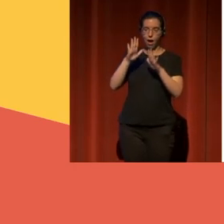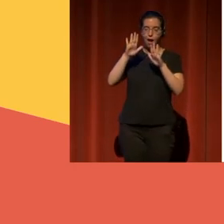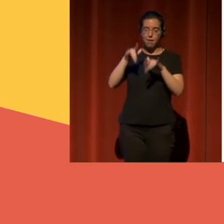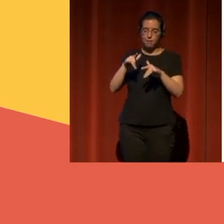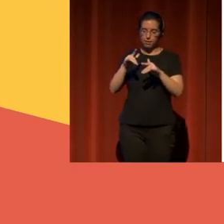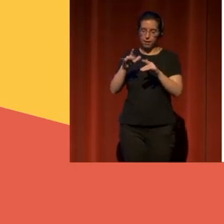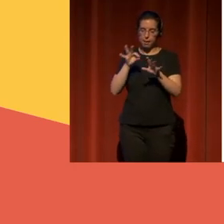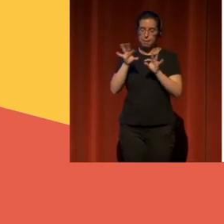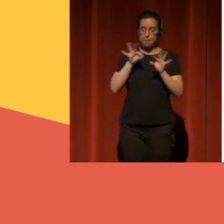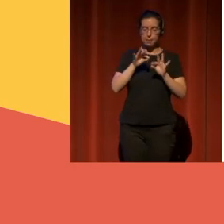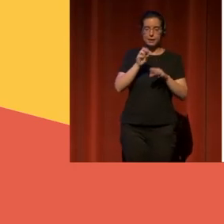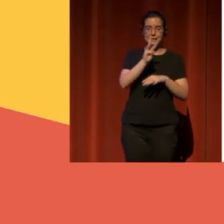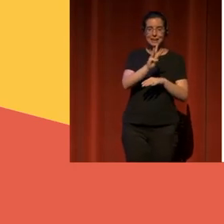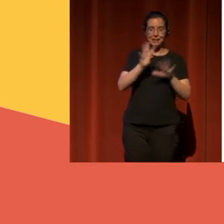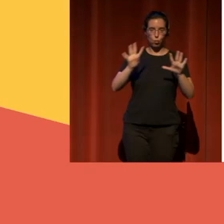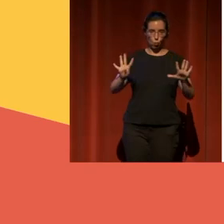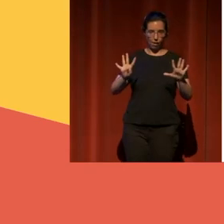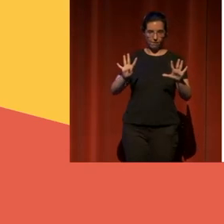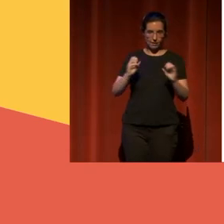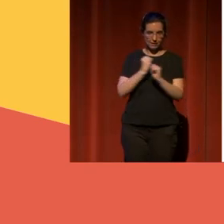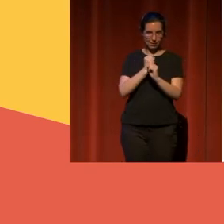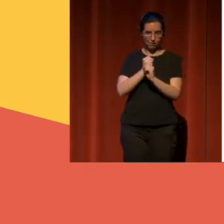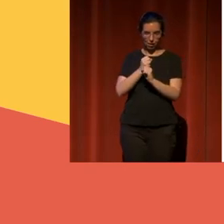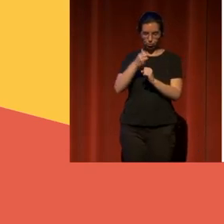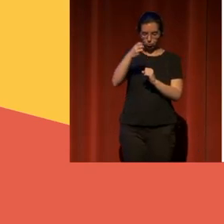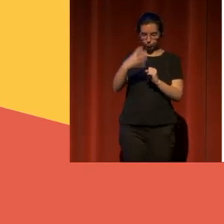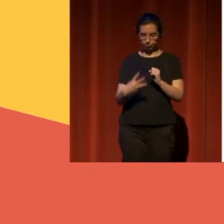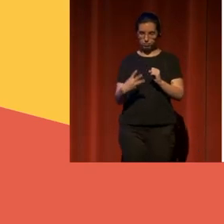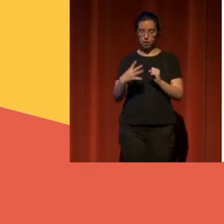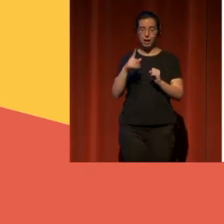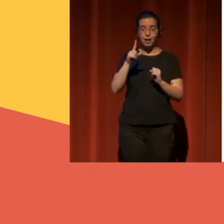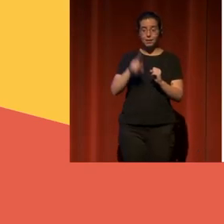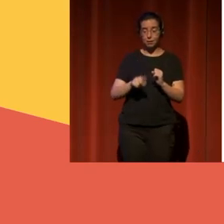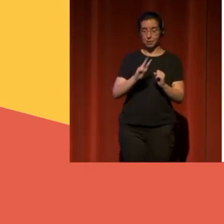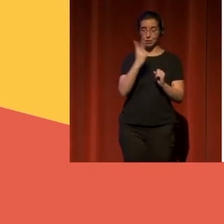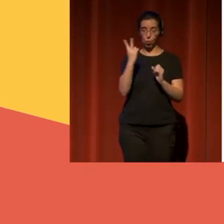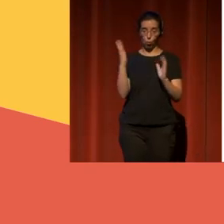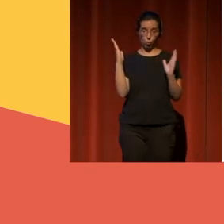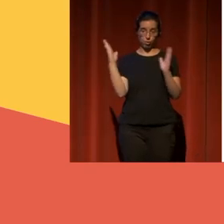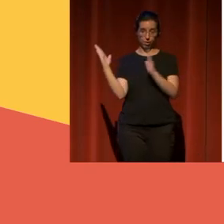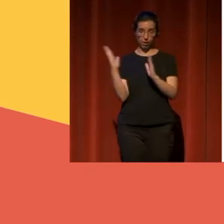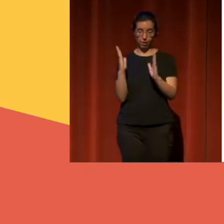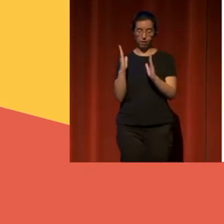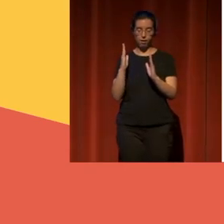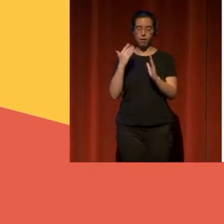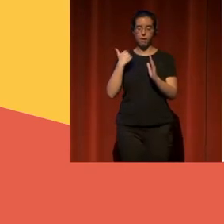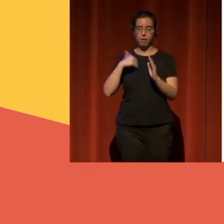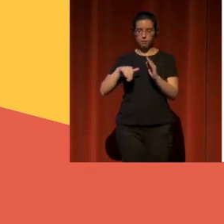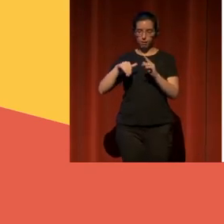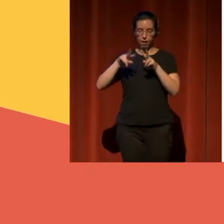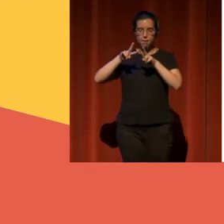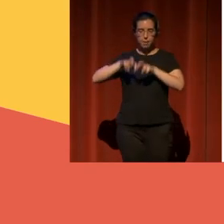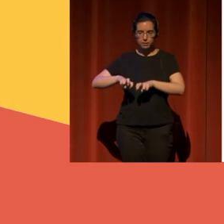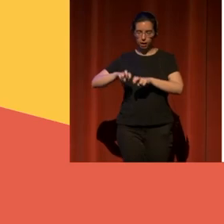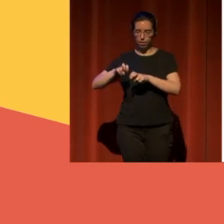39 trabajos y esta segunda parte he encontrado también estudios, investigaciones